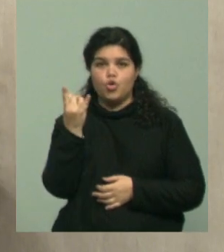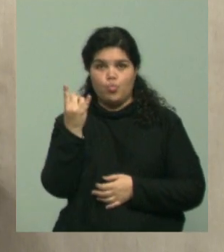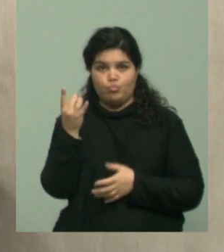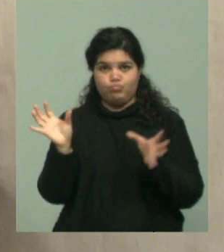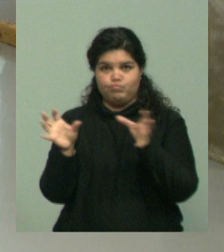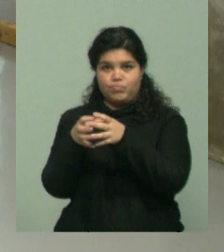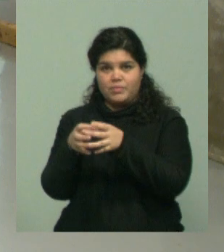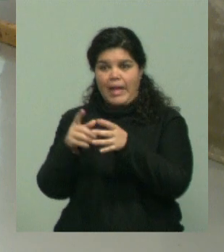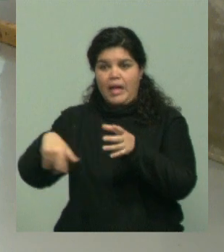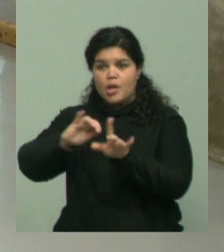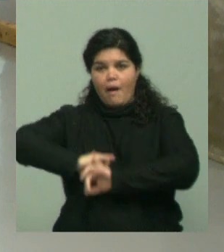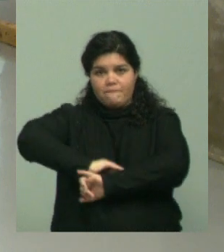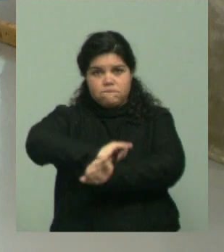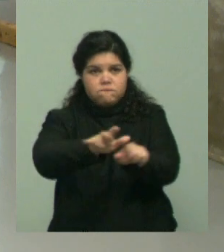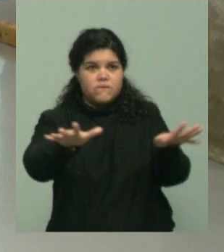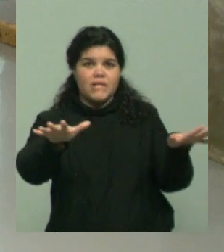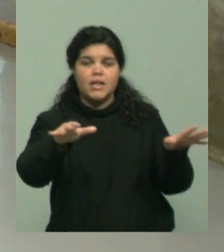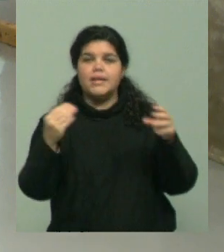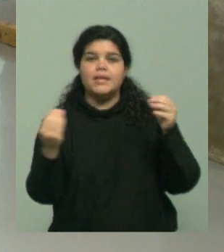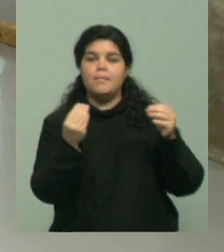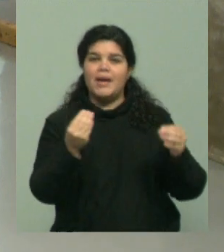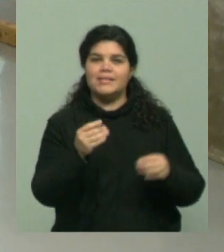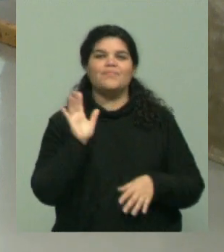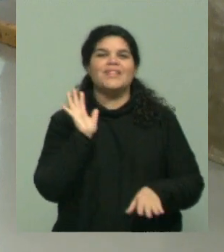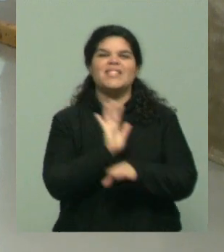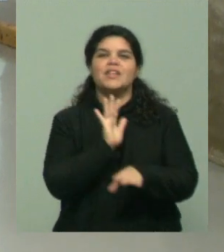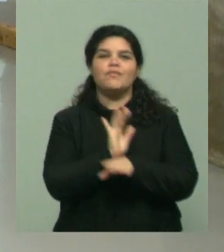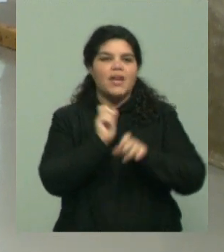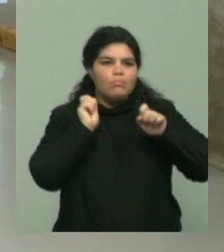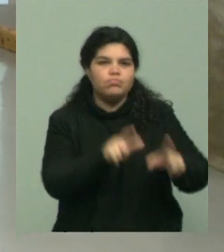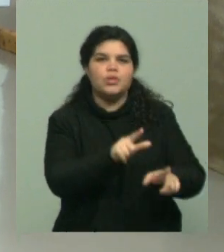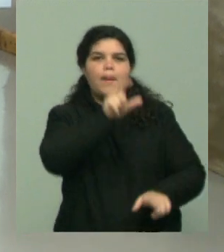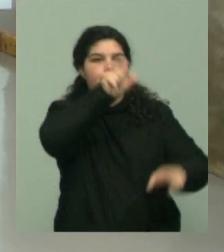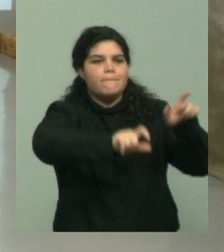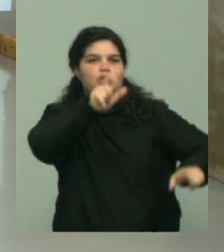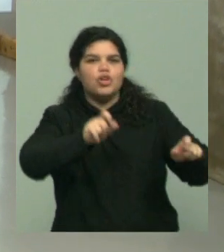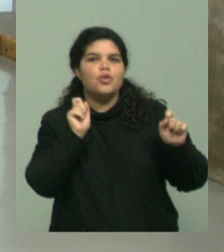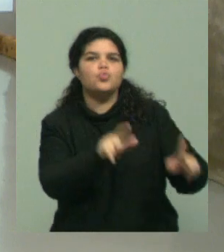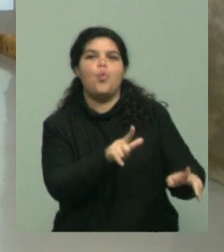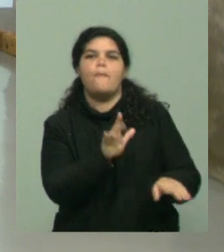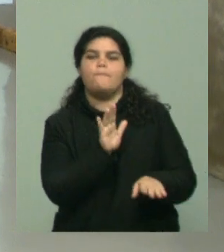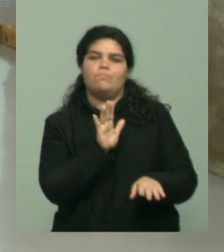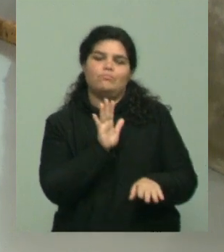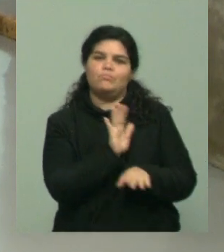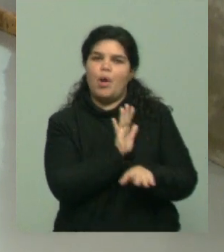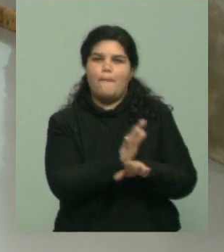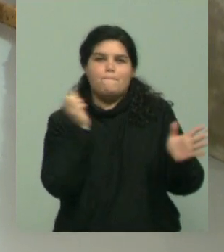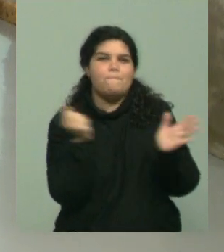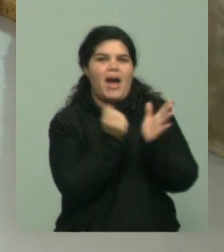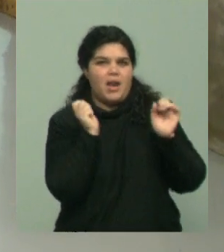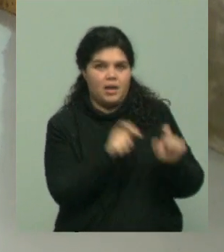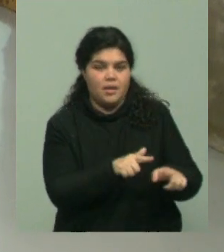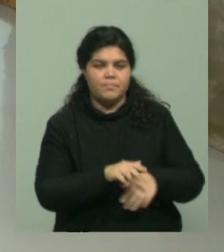Y bueno, y se declaró Patrimonio de la Humanidad. Uh-huh. Porque bueno, el gran tema es que por ahí el yoga no está